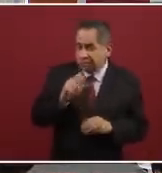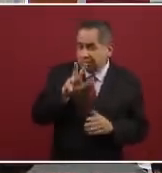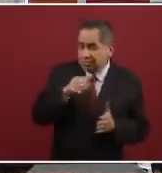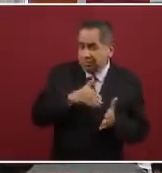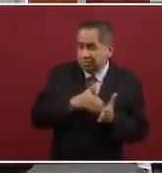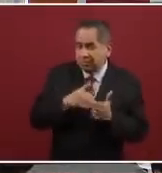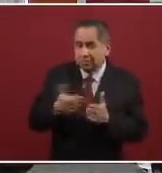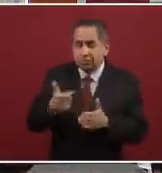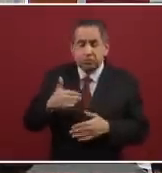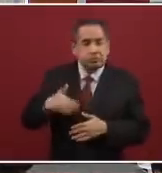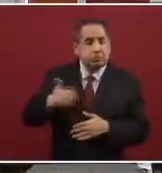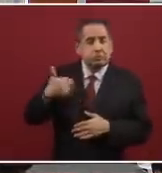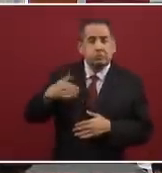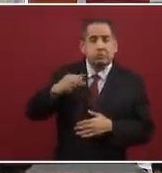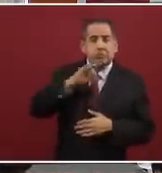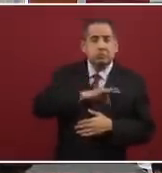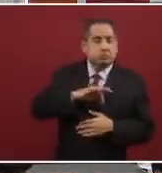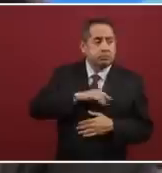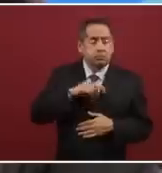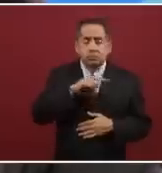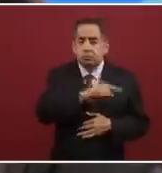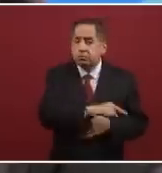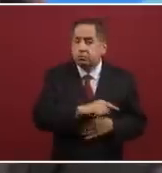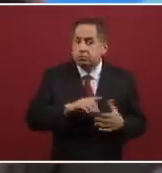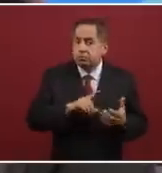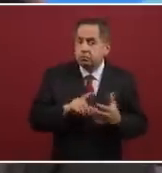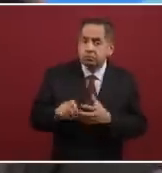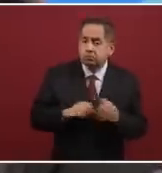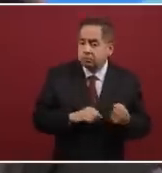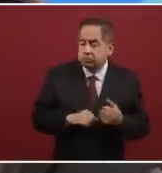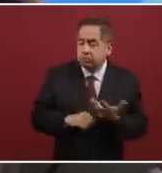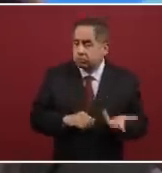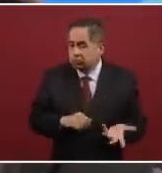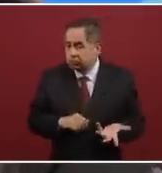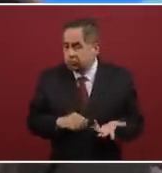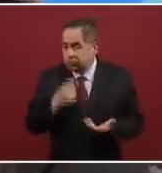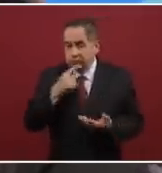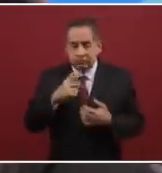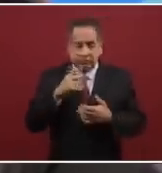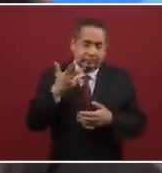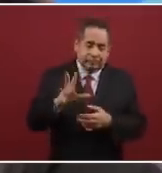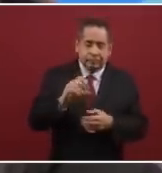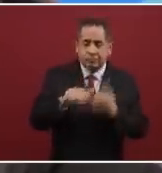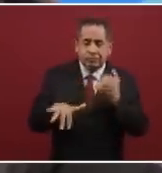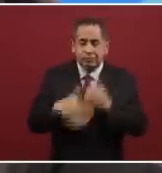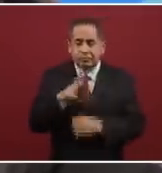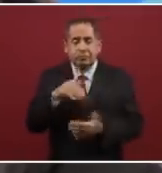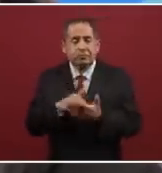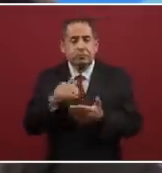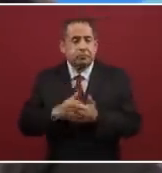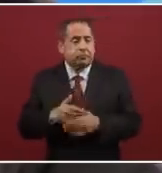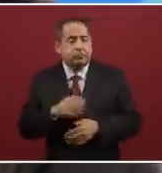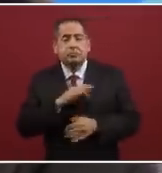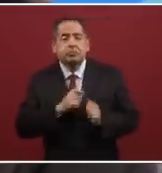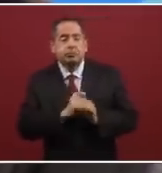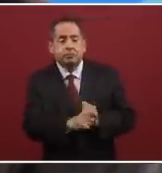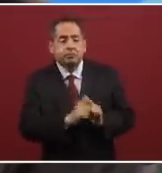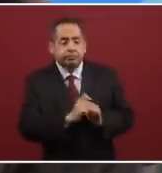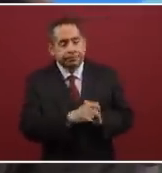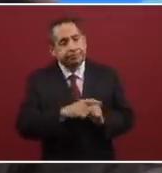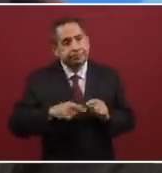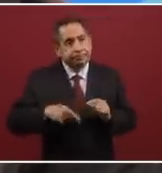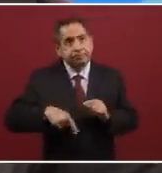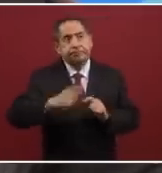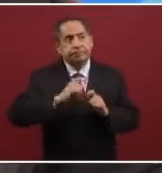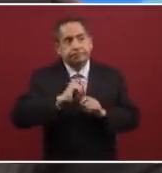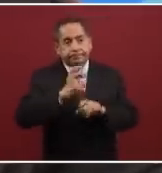69 millones de pesos. De los cuales, como ya dije, entre 10 y 15 millones son comisiones en el camino. Subrayo